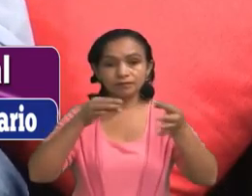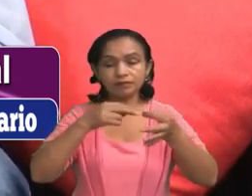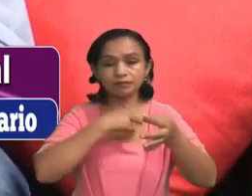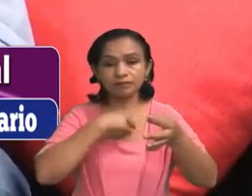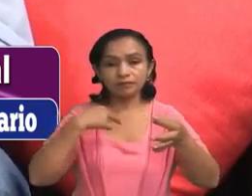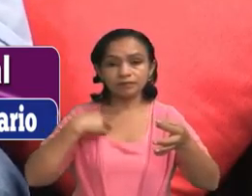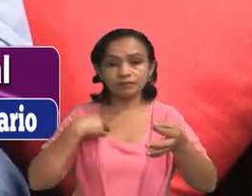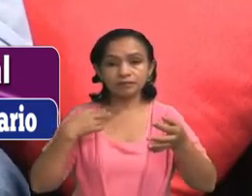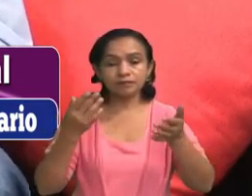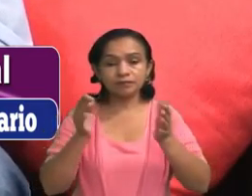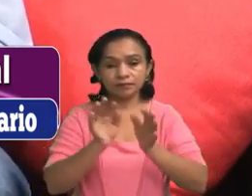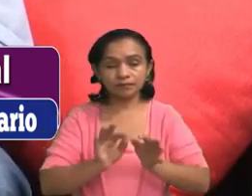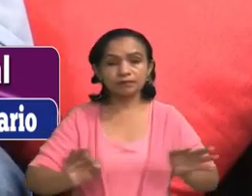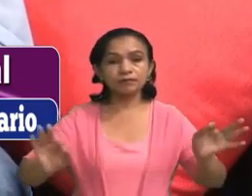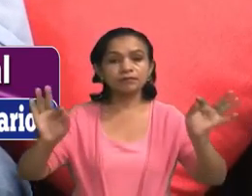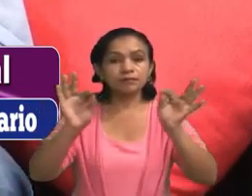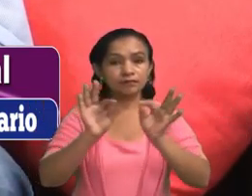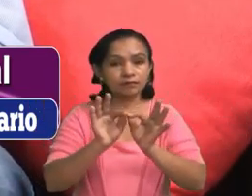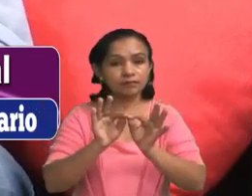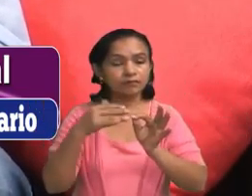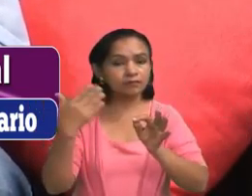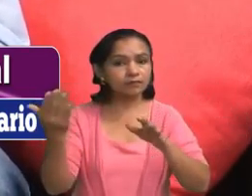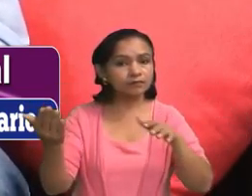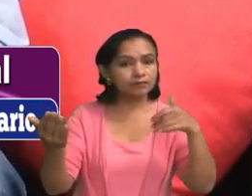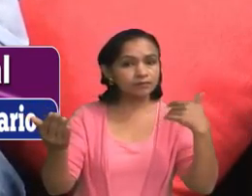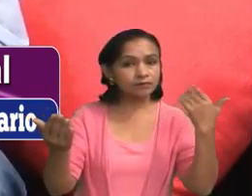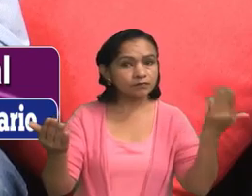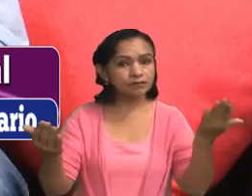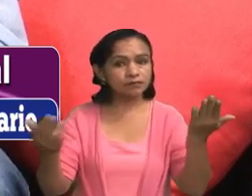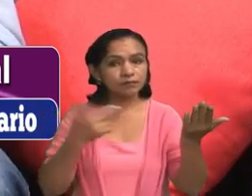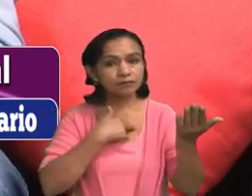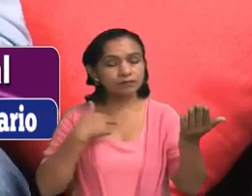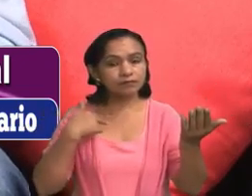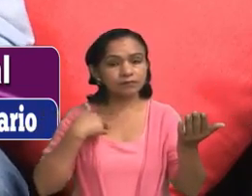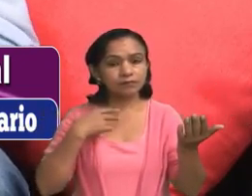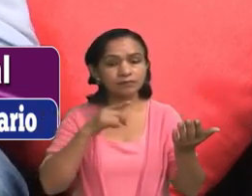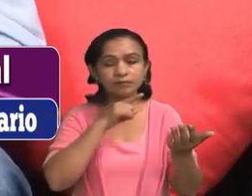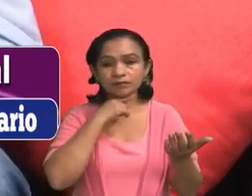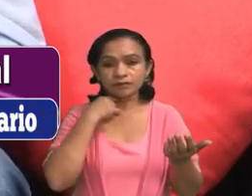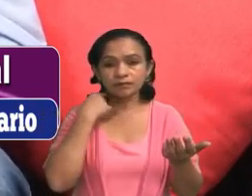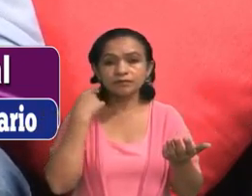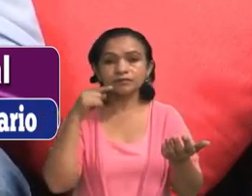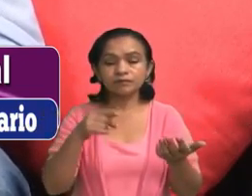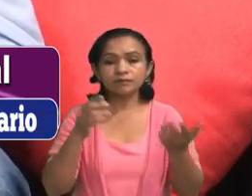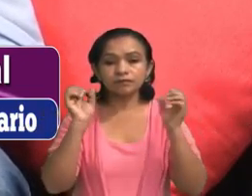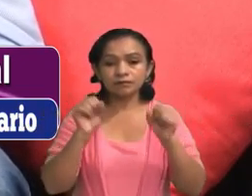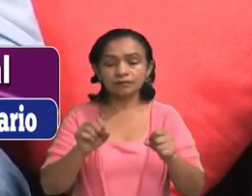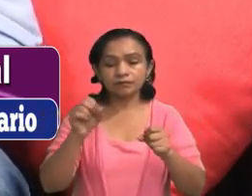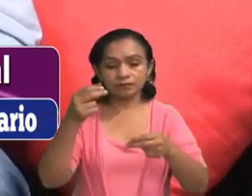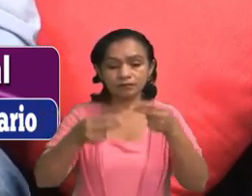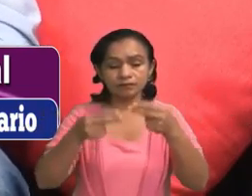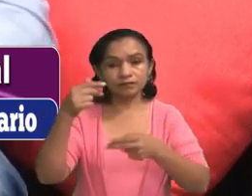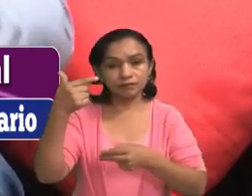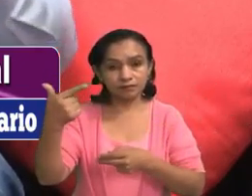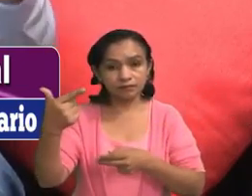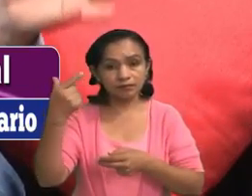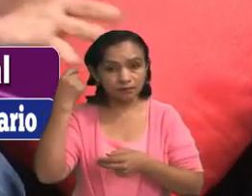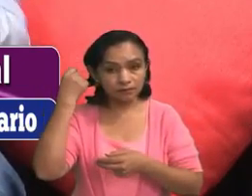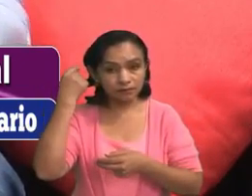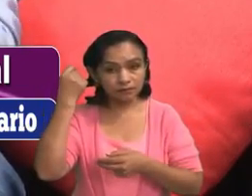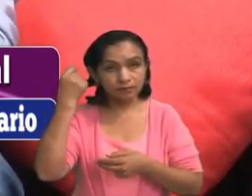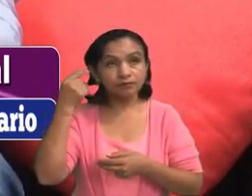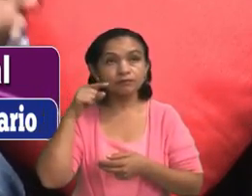desarrollado, bastante importante, cuáles son las expectativas planteadas a partir de la realización de este séptimo congreso, porque entiendo que también usted,